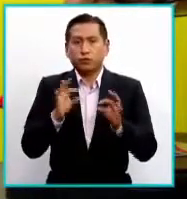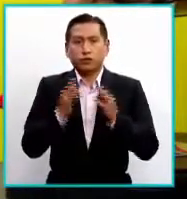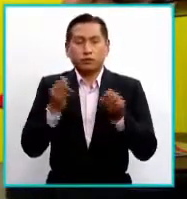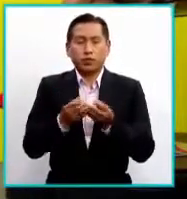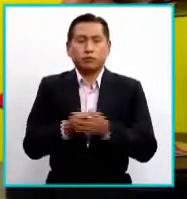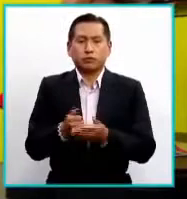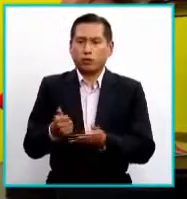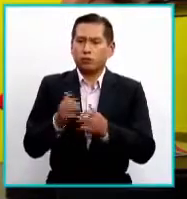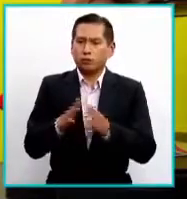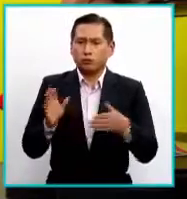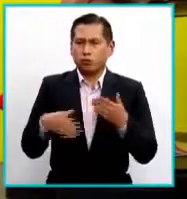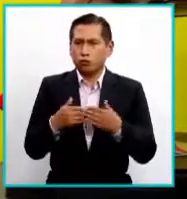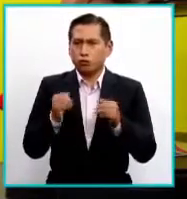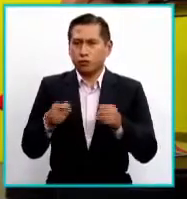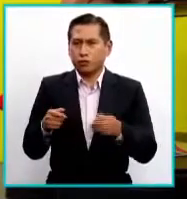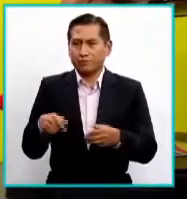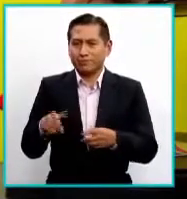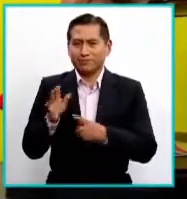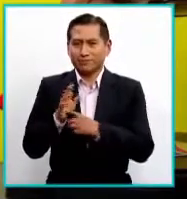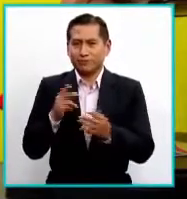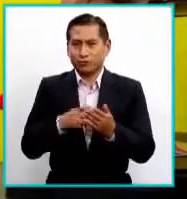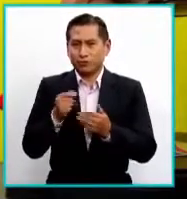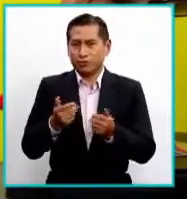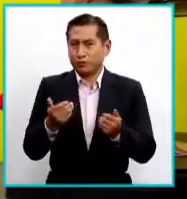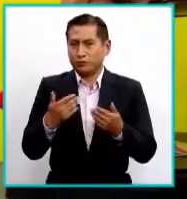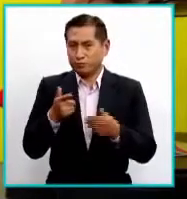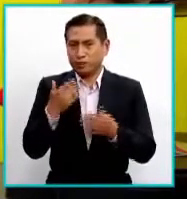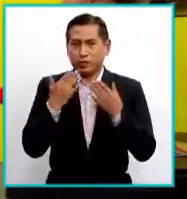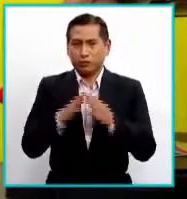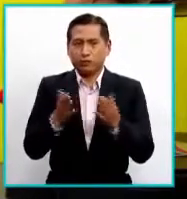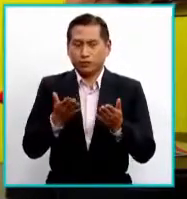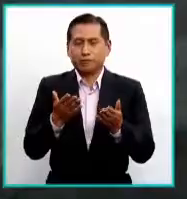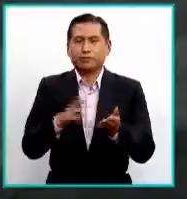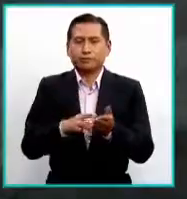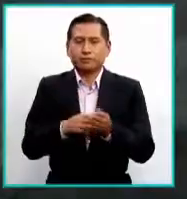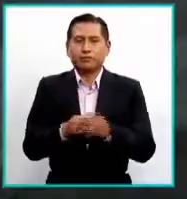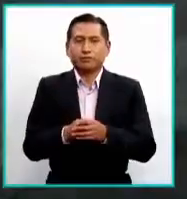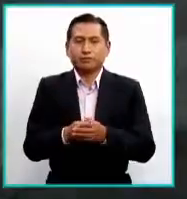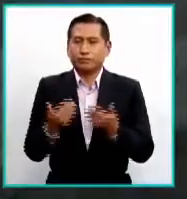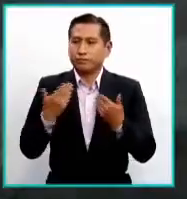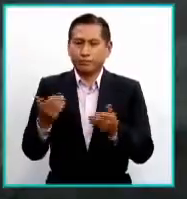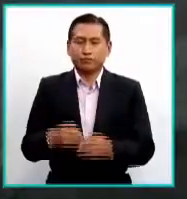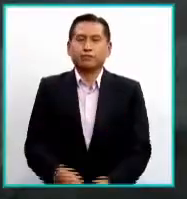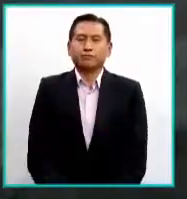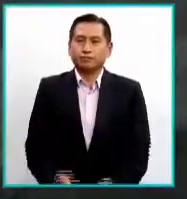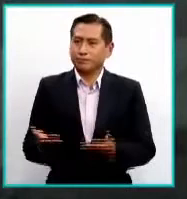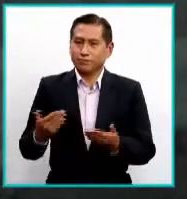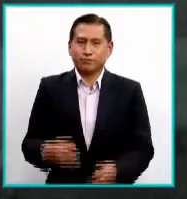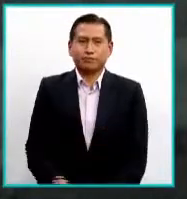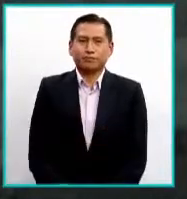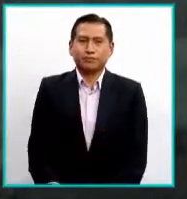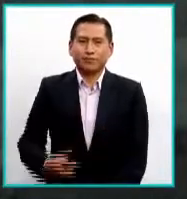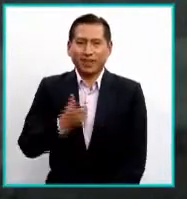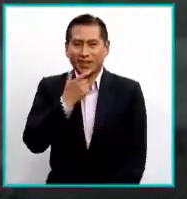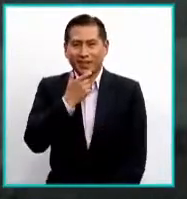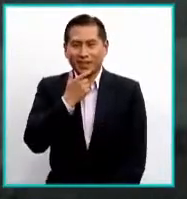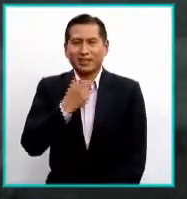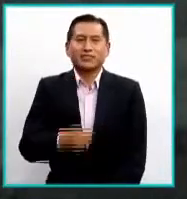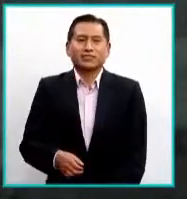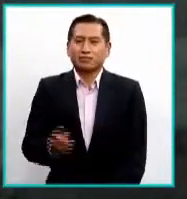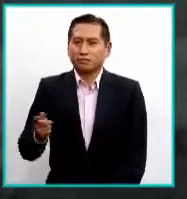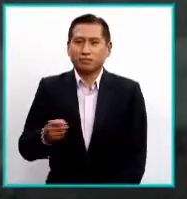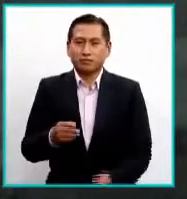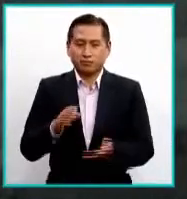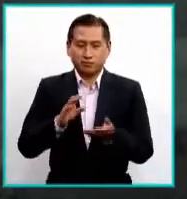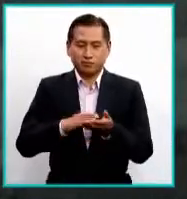ha ayudado en todo para poder hacer este programa. Por favor, les vas a agradecer de nuestra parte. La tenemos por ahí. Ahí está. Ahí está llena